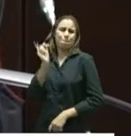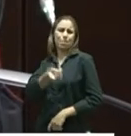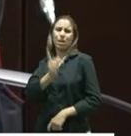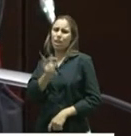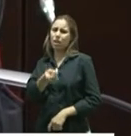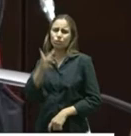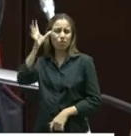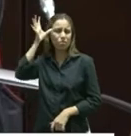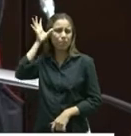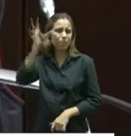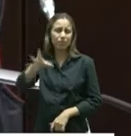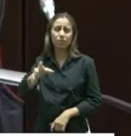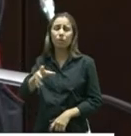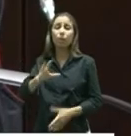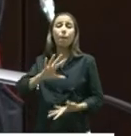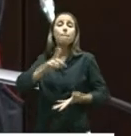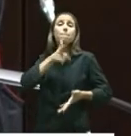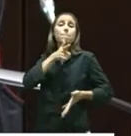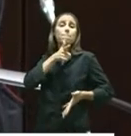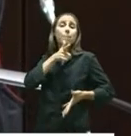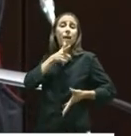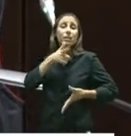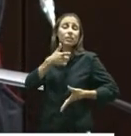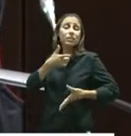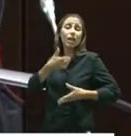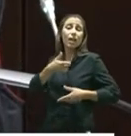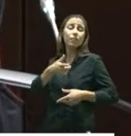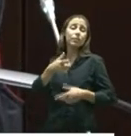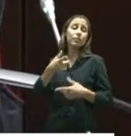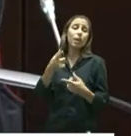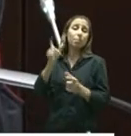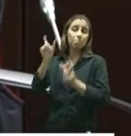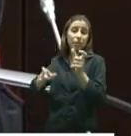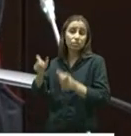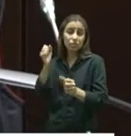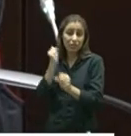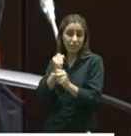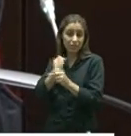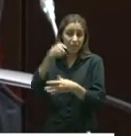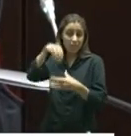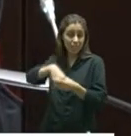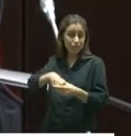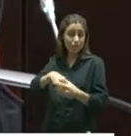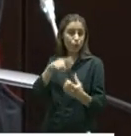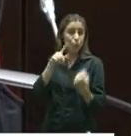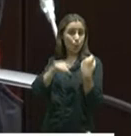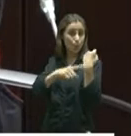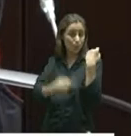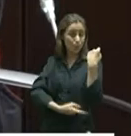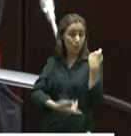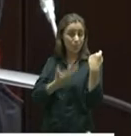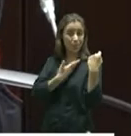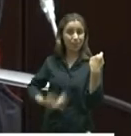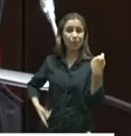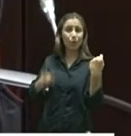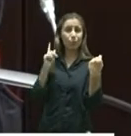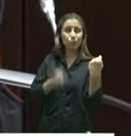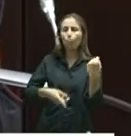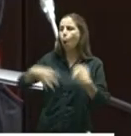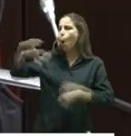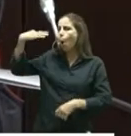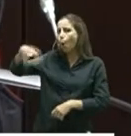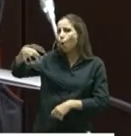es la sumatoria del poder público o sea directamente funcionarios que están ligados al ejecutivo son los que van a tener la facultades de